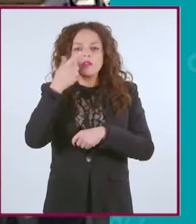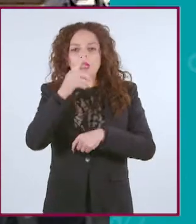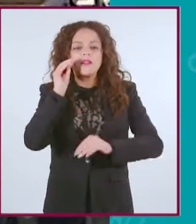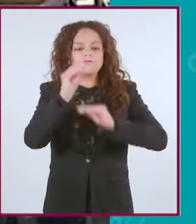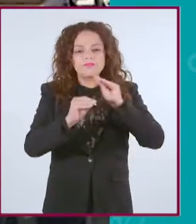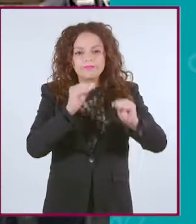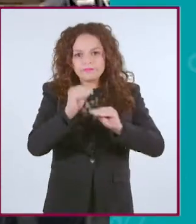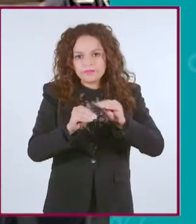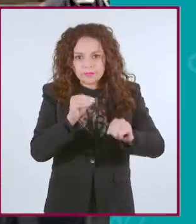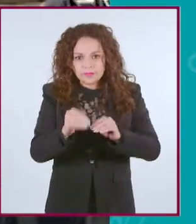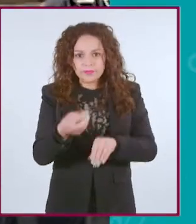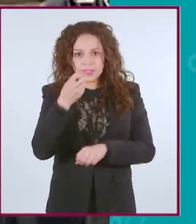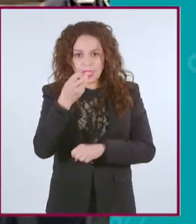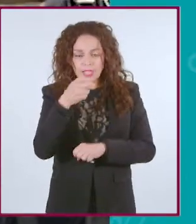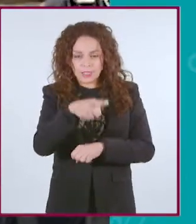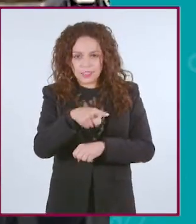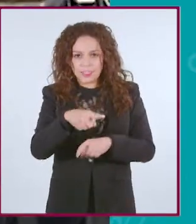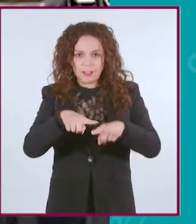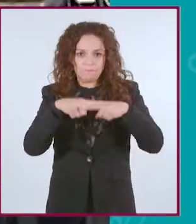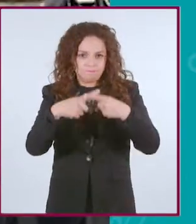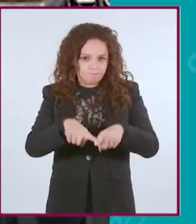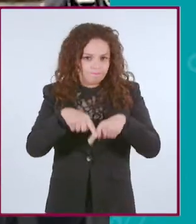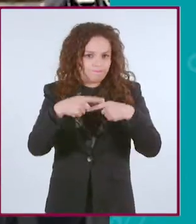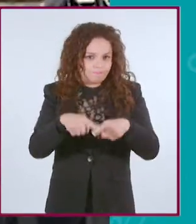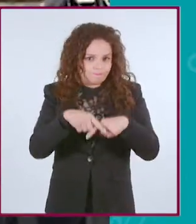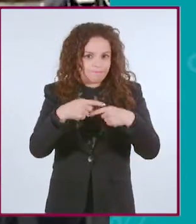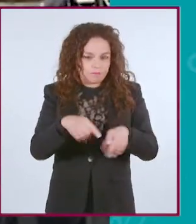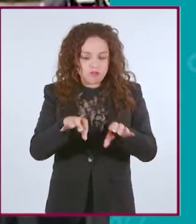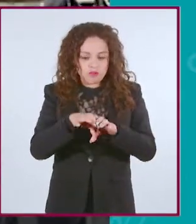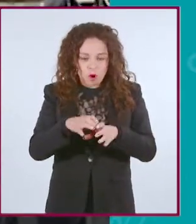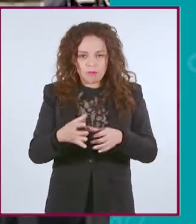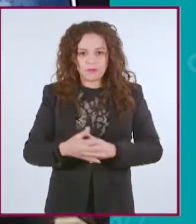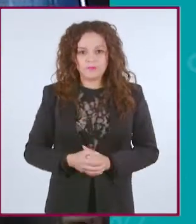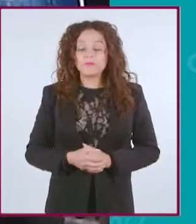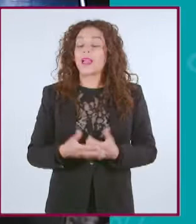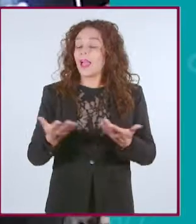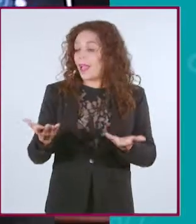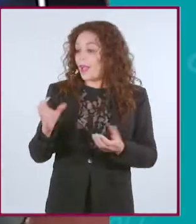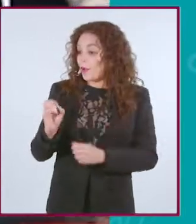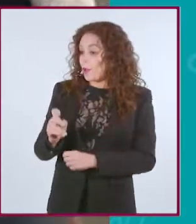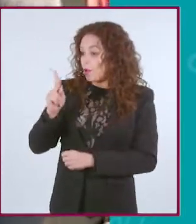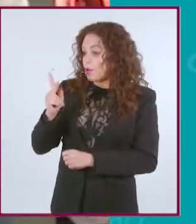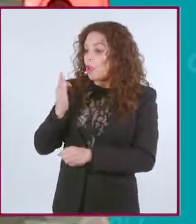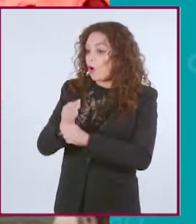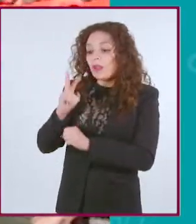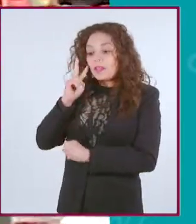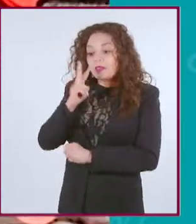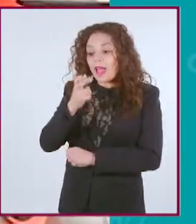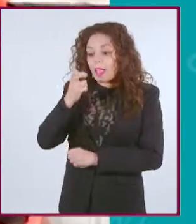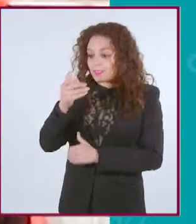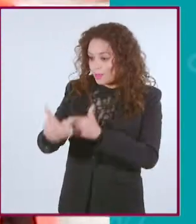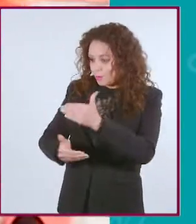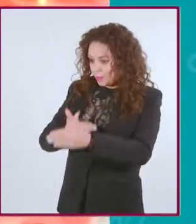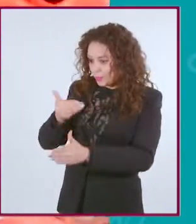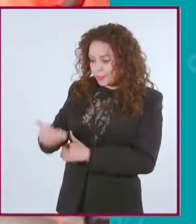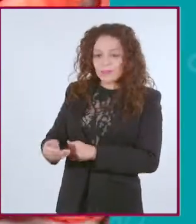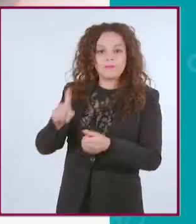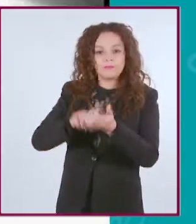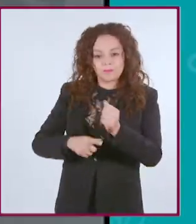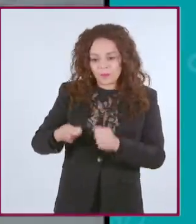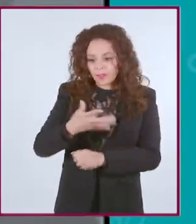al tejido textil. Al tejido. Bueno, pues entonces vámonos a ver cómo es el procedimiento del acabado.